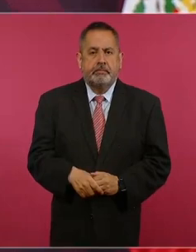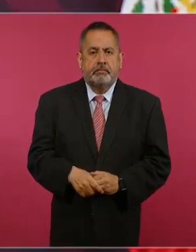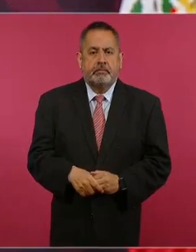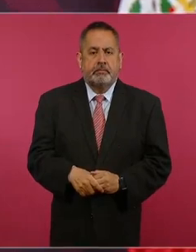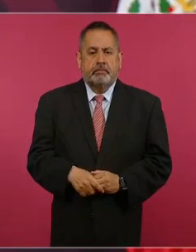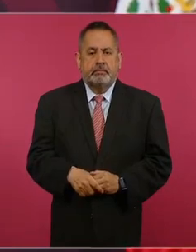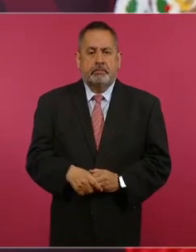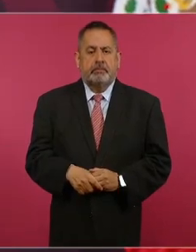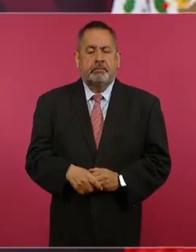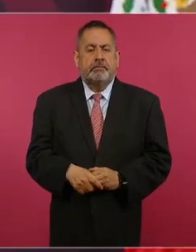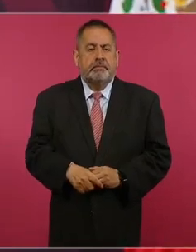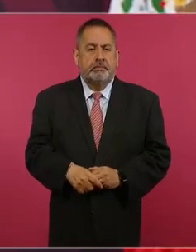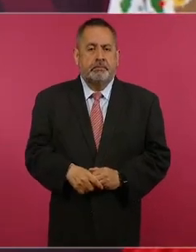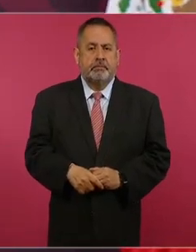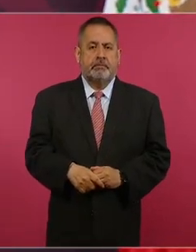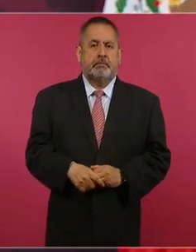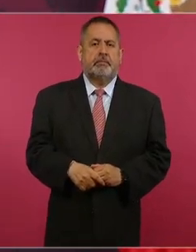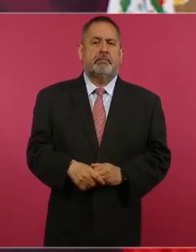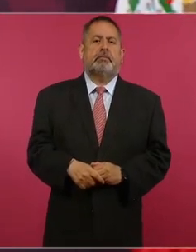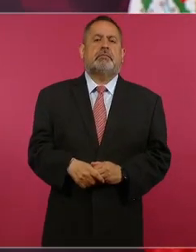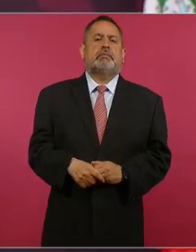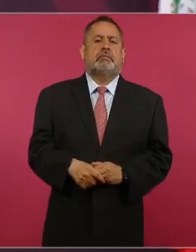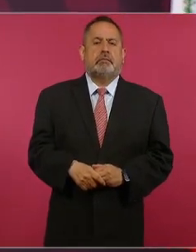Nada más que esto,